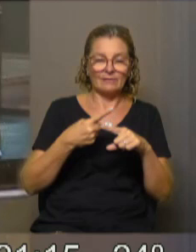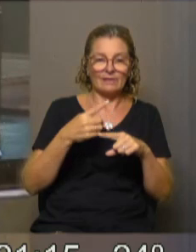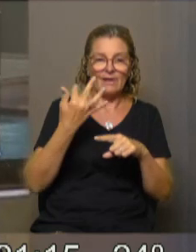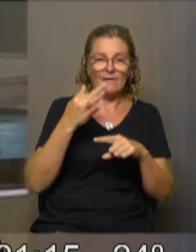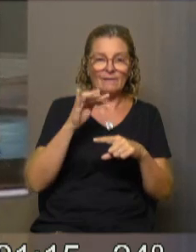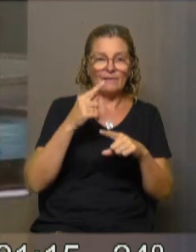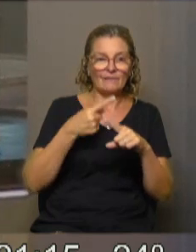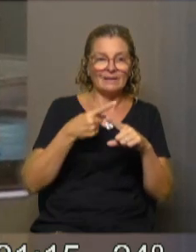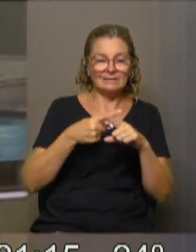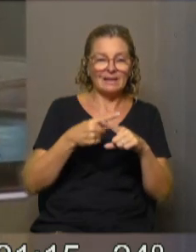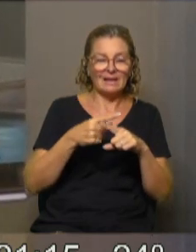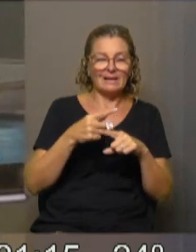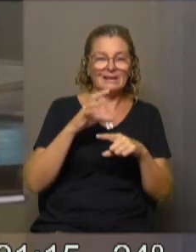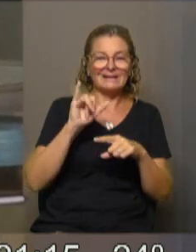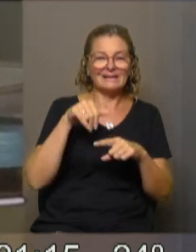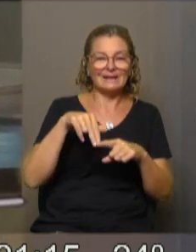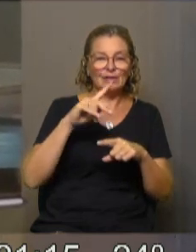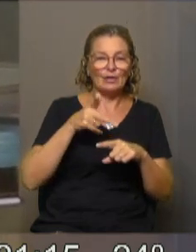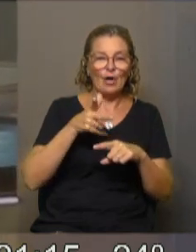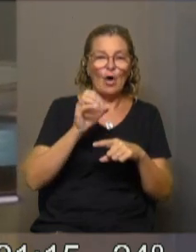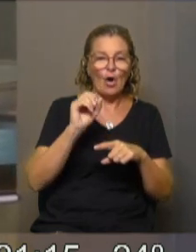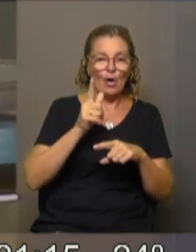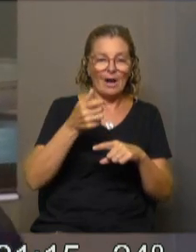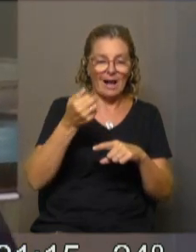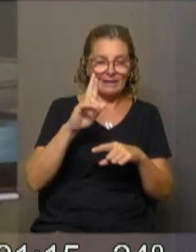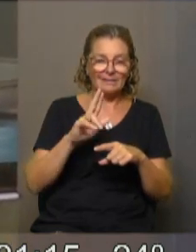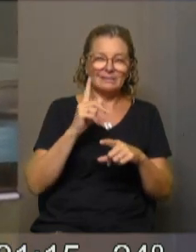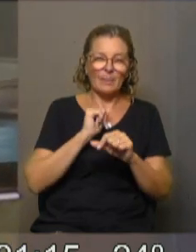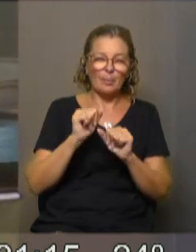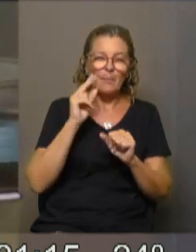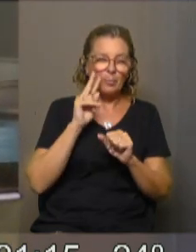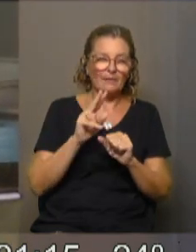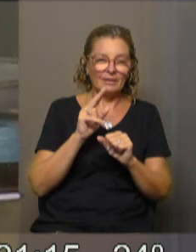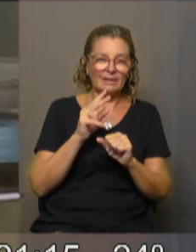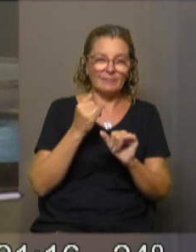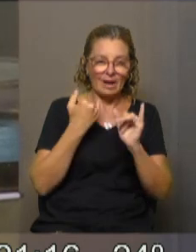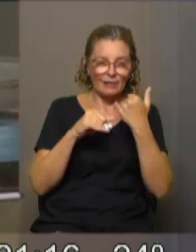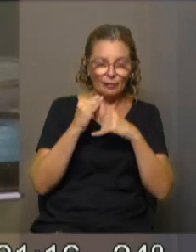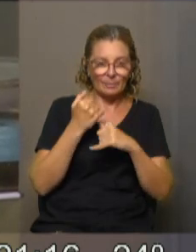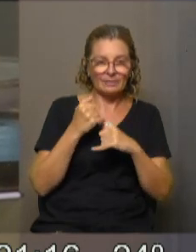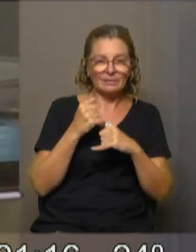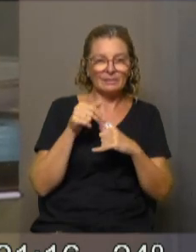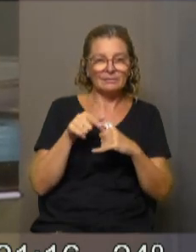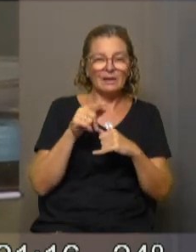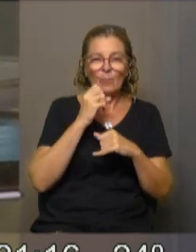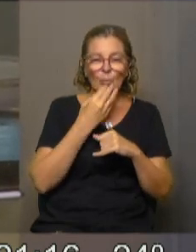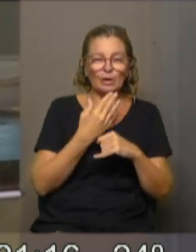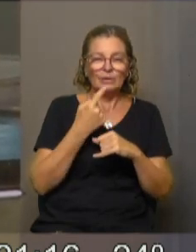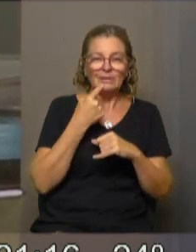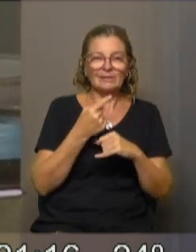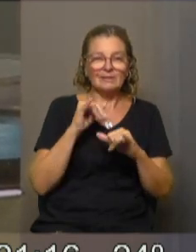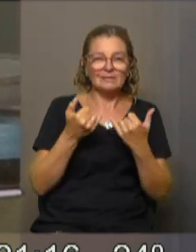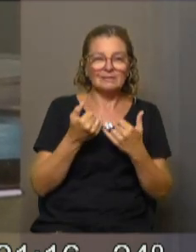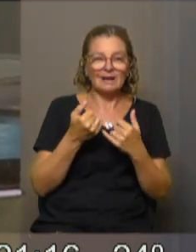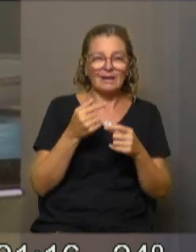Hogar y bueno, la van a ver anunciada en las redes. Después pueden seguir y ver más información. Pero estaría bueno dar, ya que